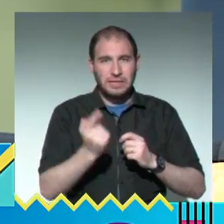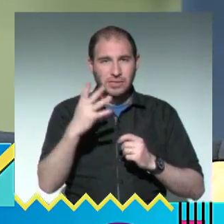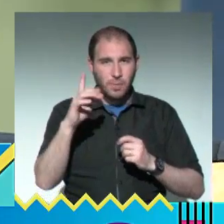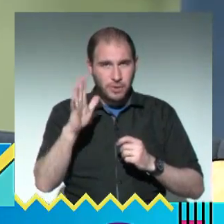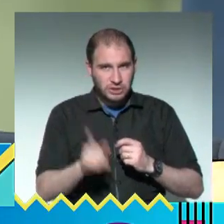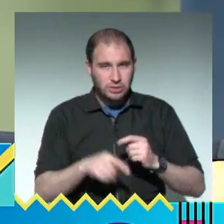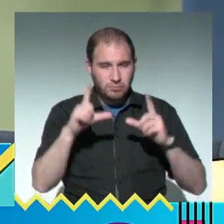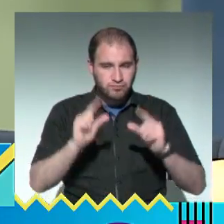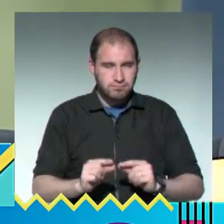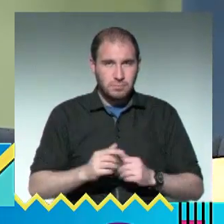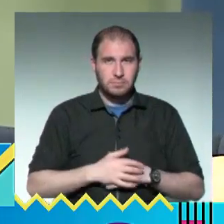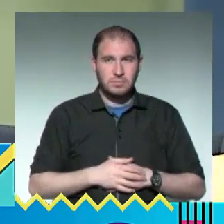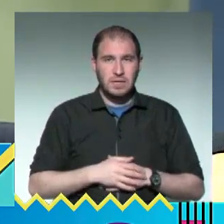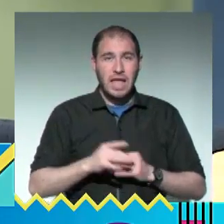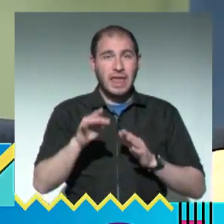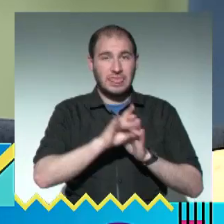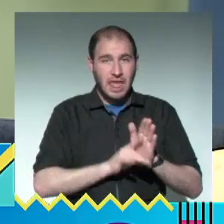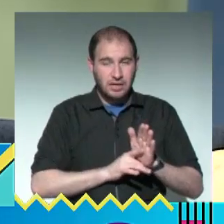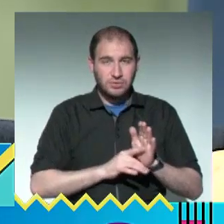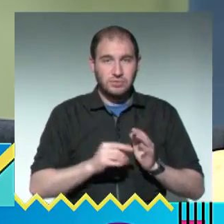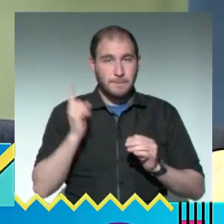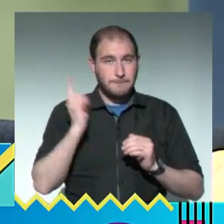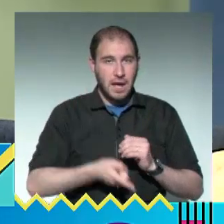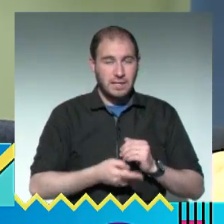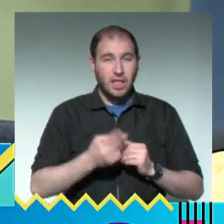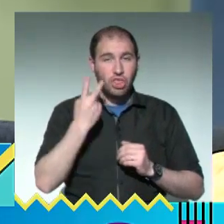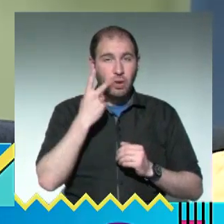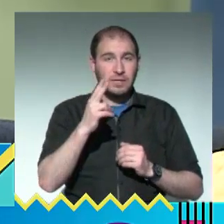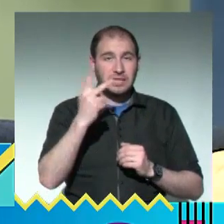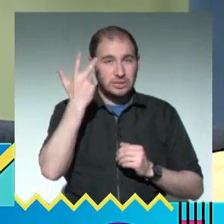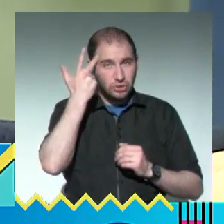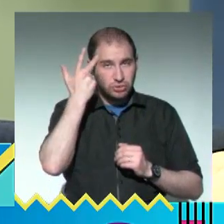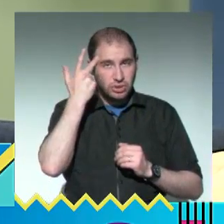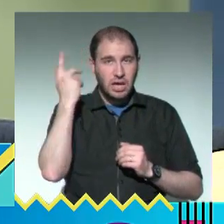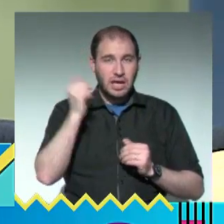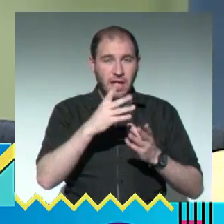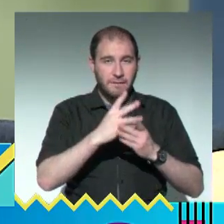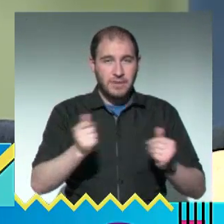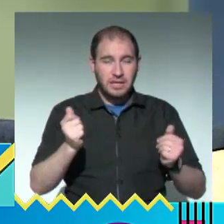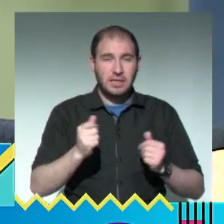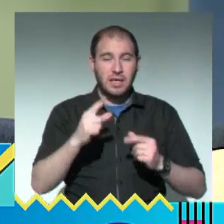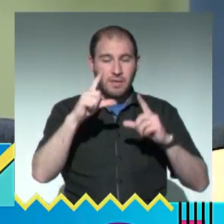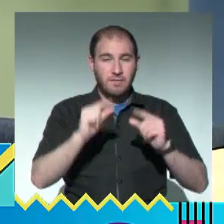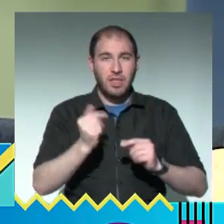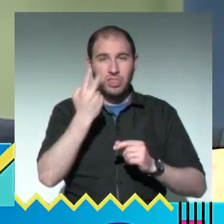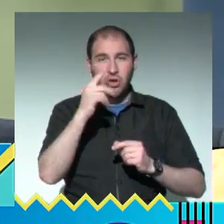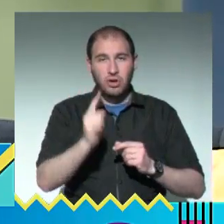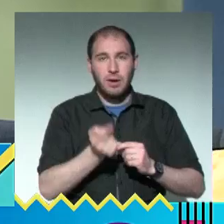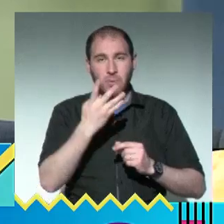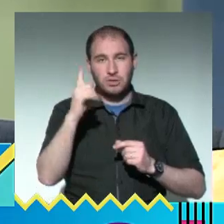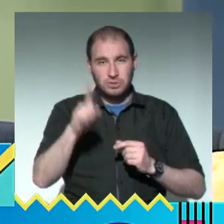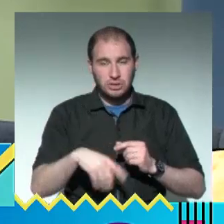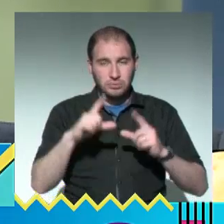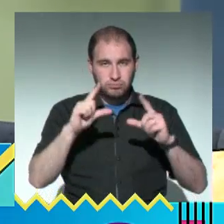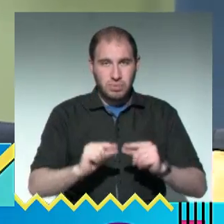0,5% y que uno de los datos que establece es que 2018 va a terminar con una baja del 2,4%, o